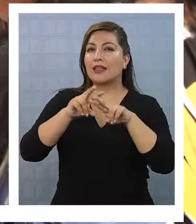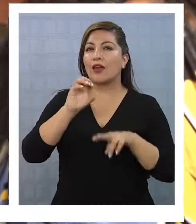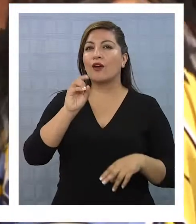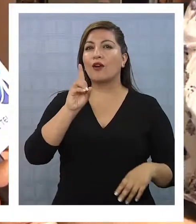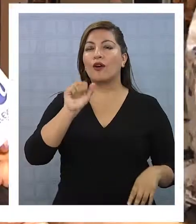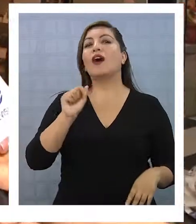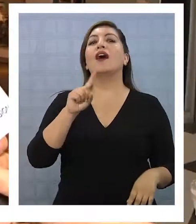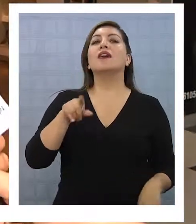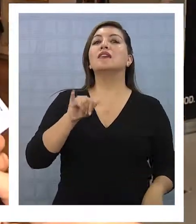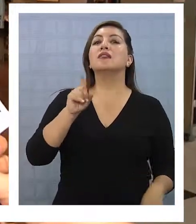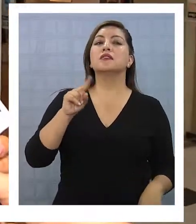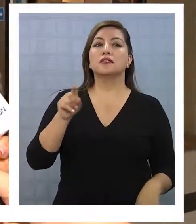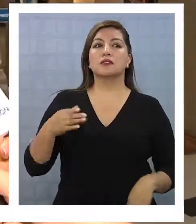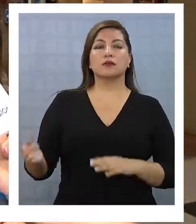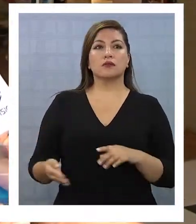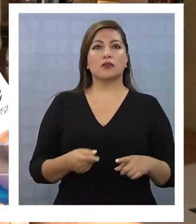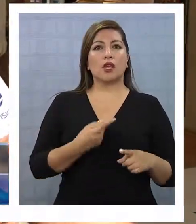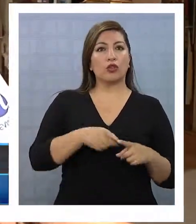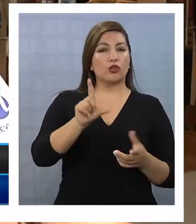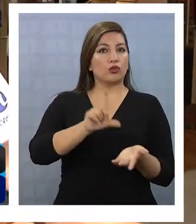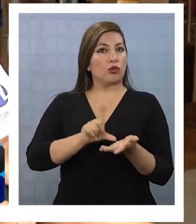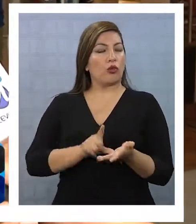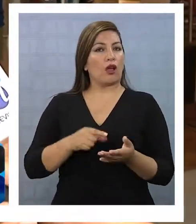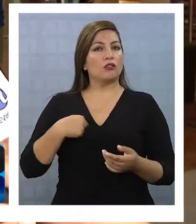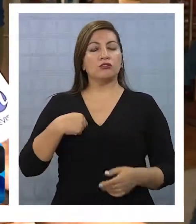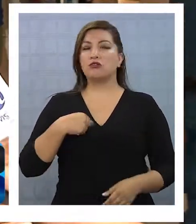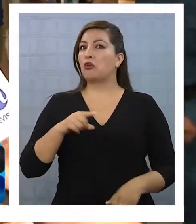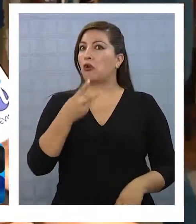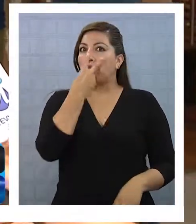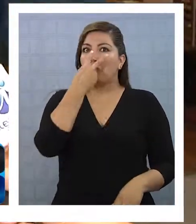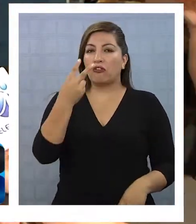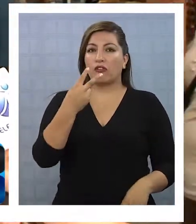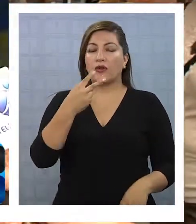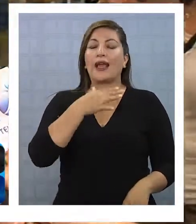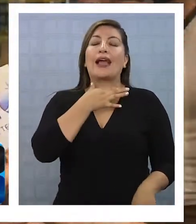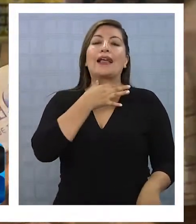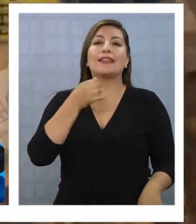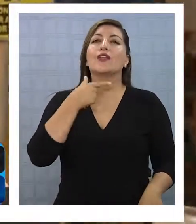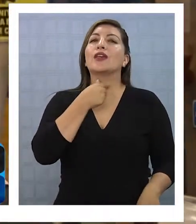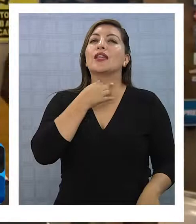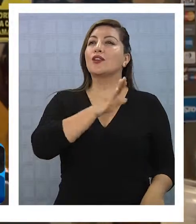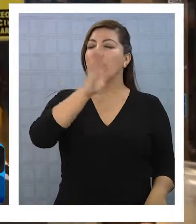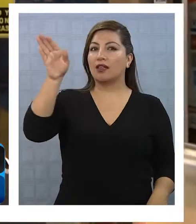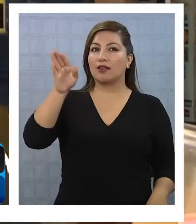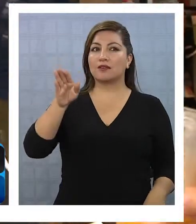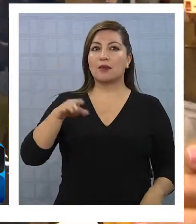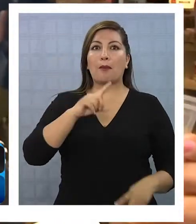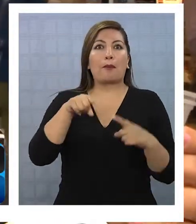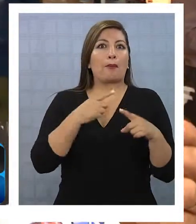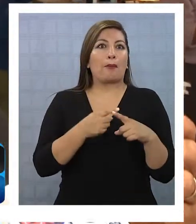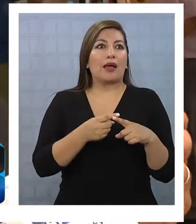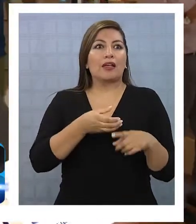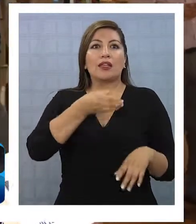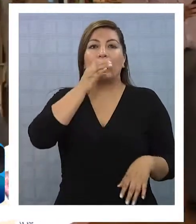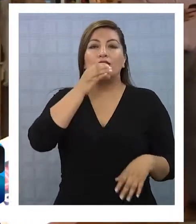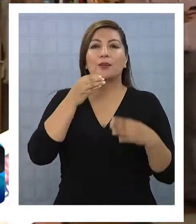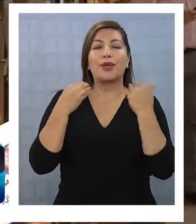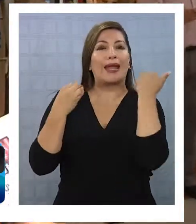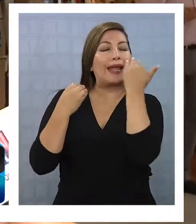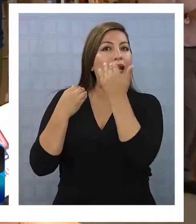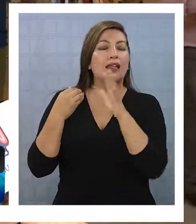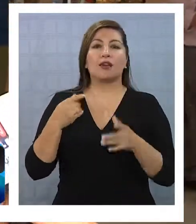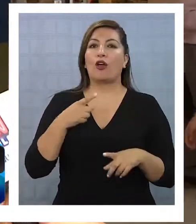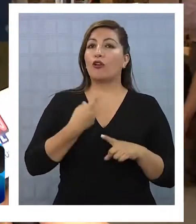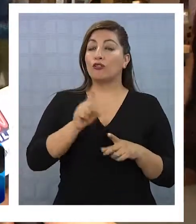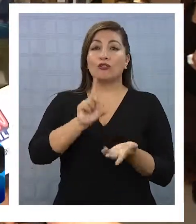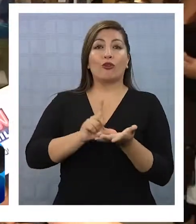algo que en otro lado no se ve, así que encantada voy a tratar de ir. Y además, estas cosas tan ricas que no las vamos a encontrar en